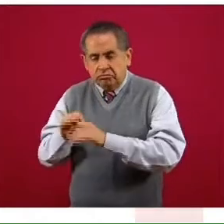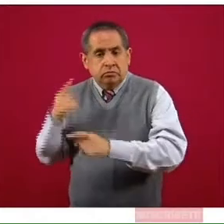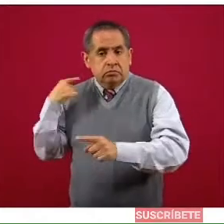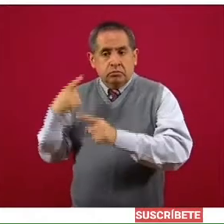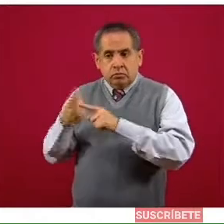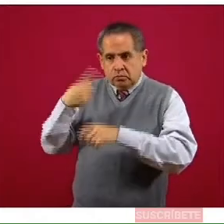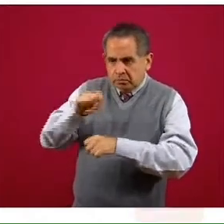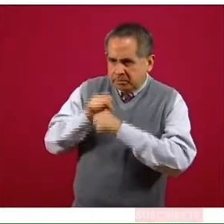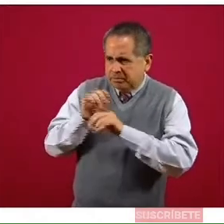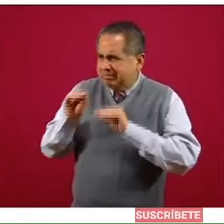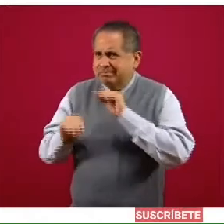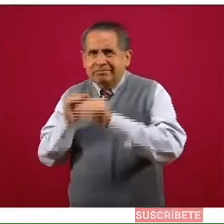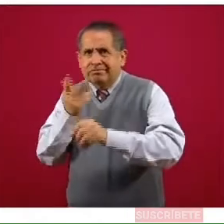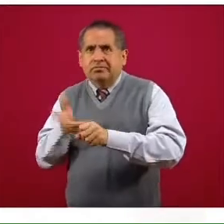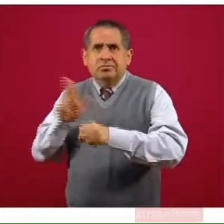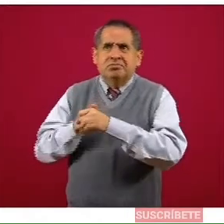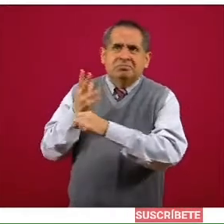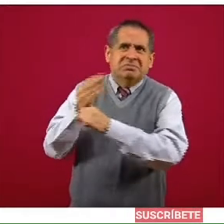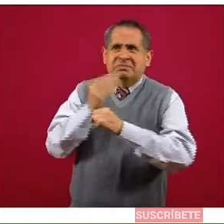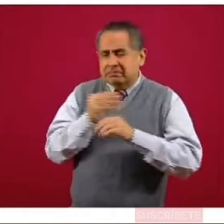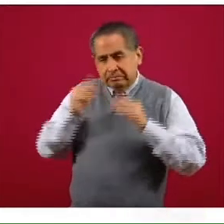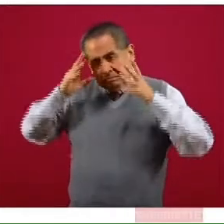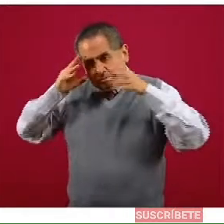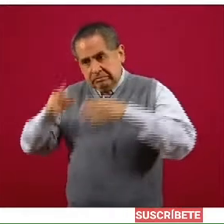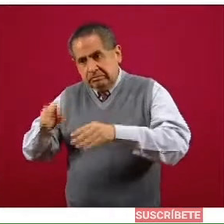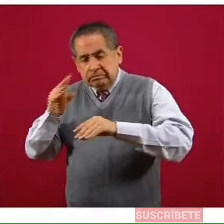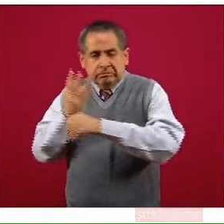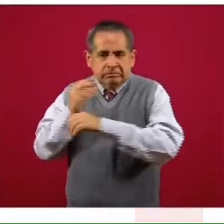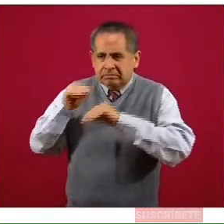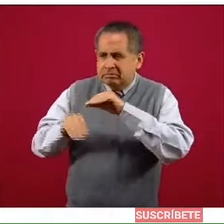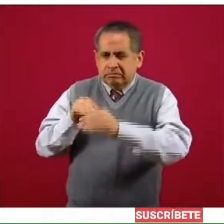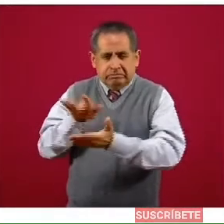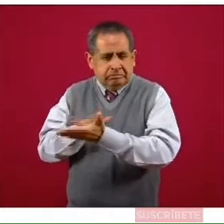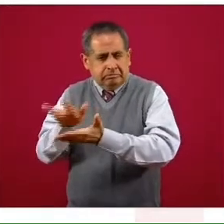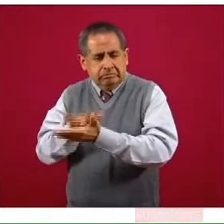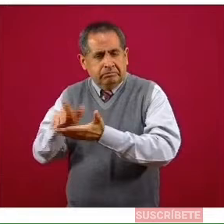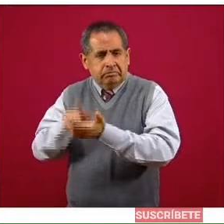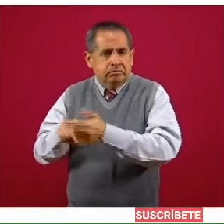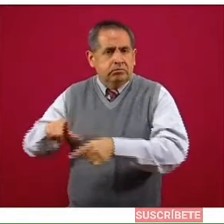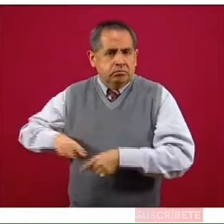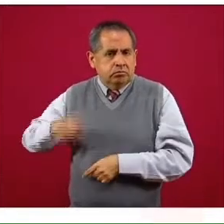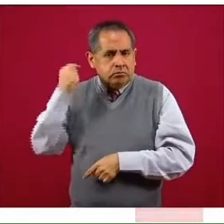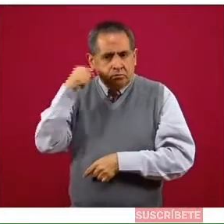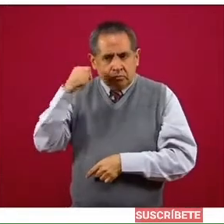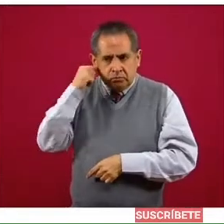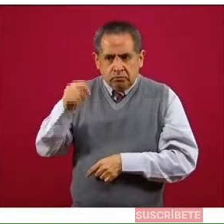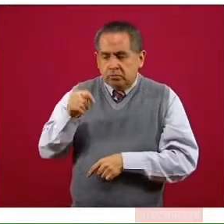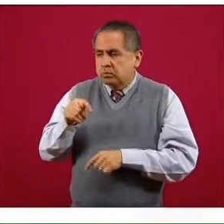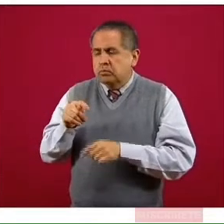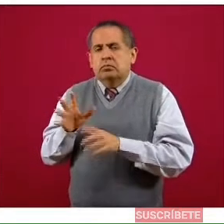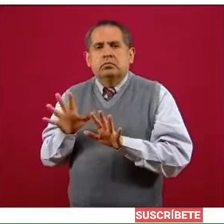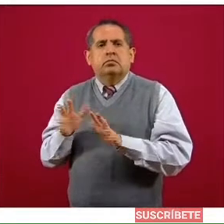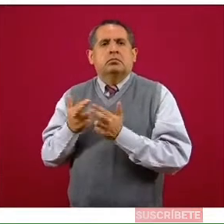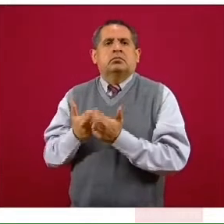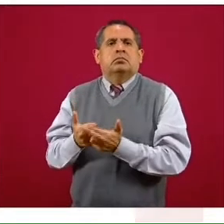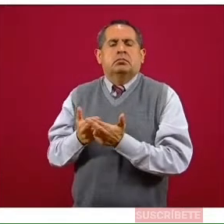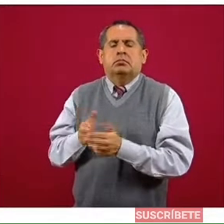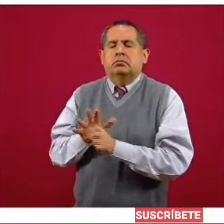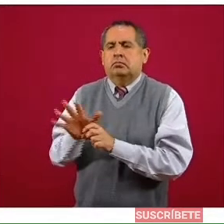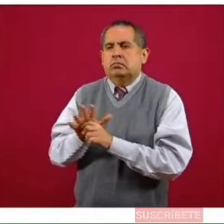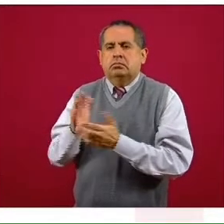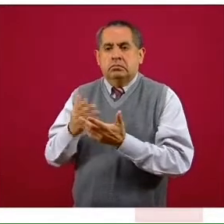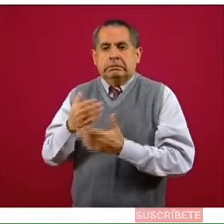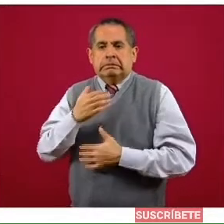semana trabajando en ello, todas las instituciones de salud, en apoyo al gobierno de Tabasco, que en sí mismo